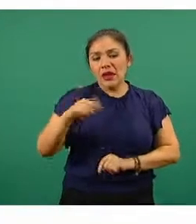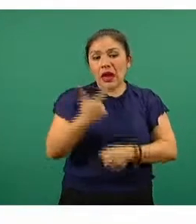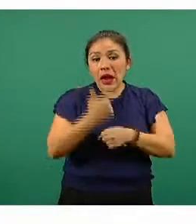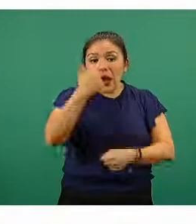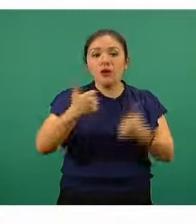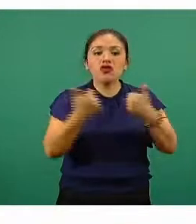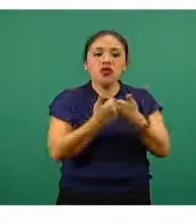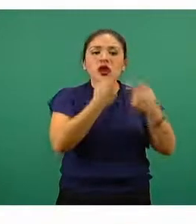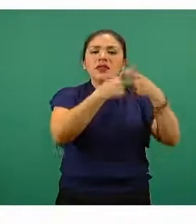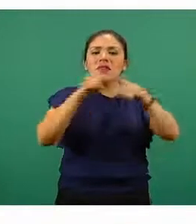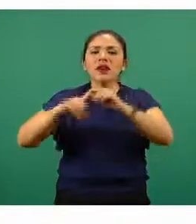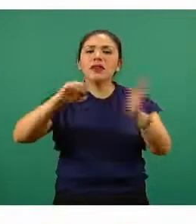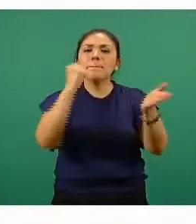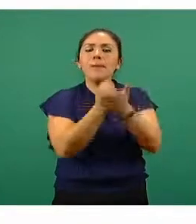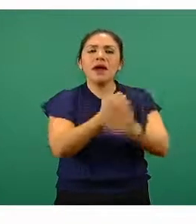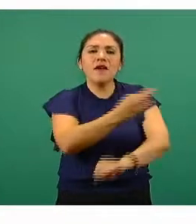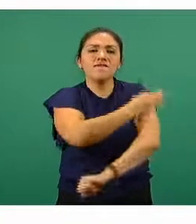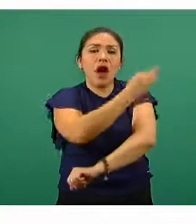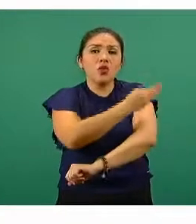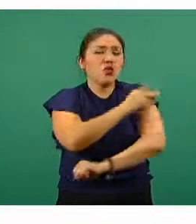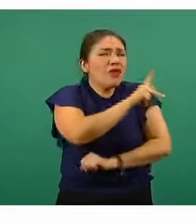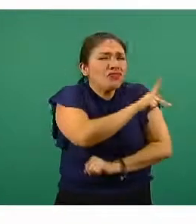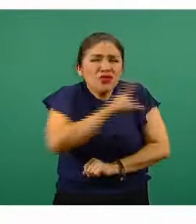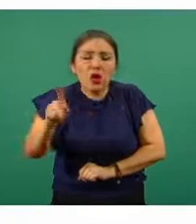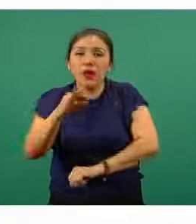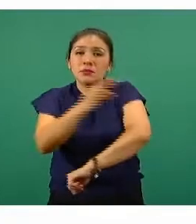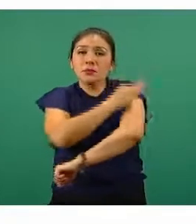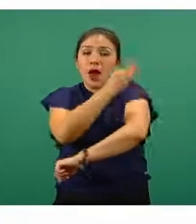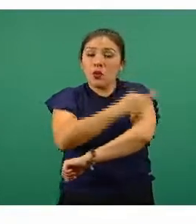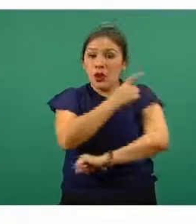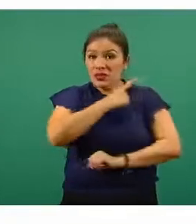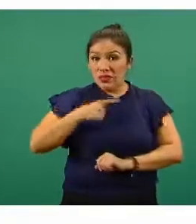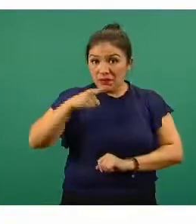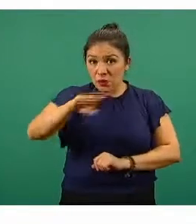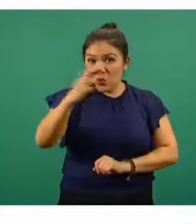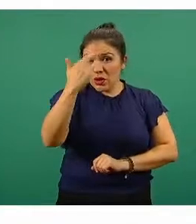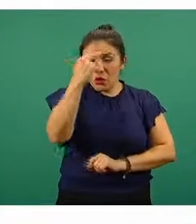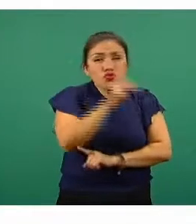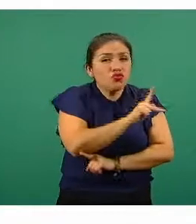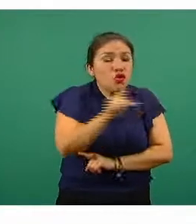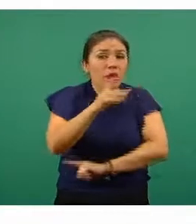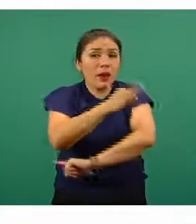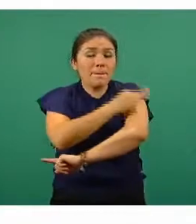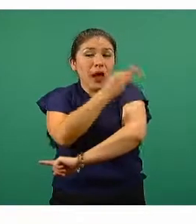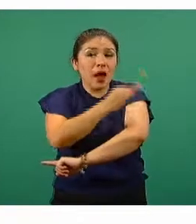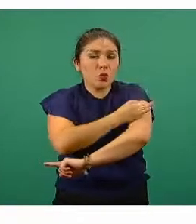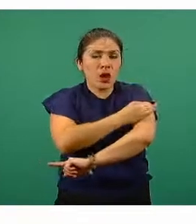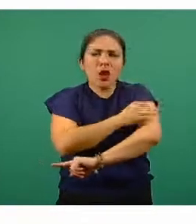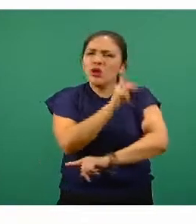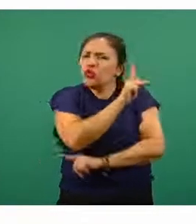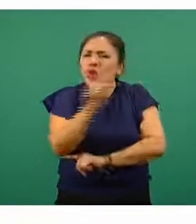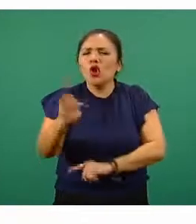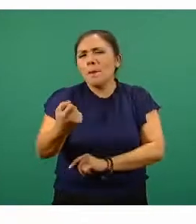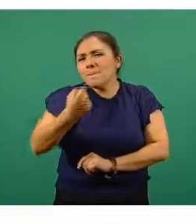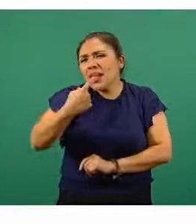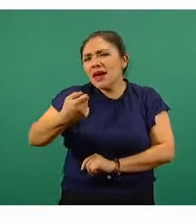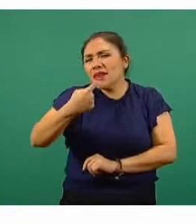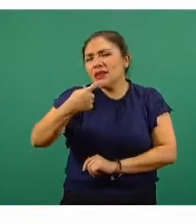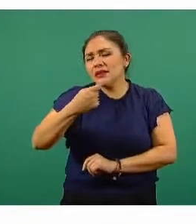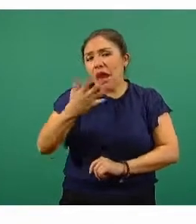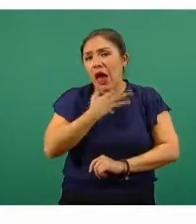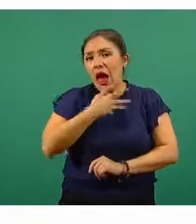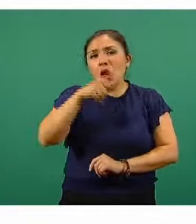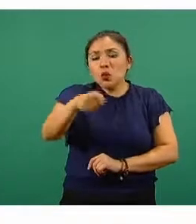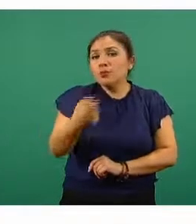por diferentes vacunas, todas las vacunas, hay que recordarlo, todas las vacunas, es más, todos los medicamentos